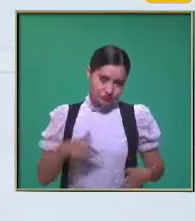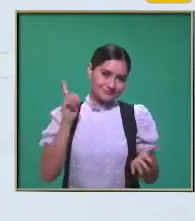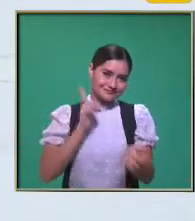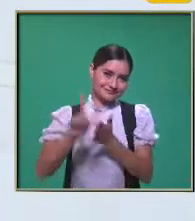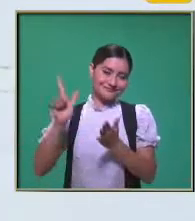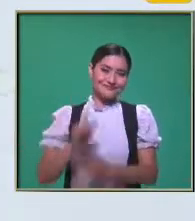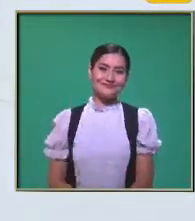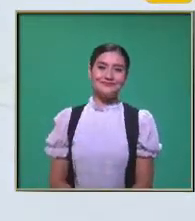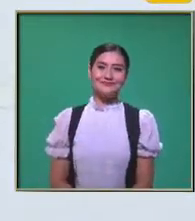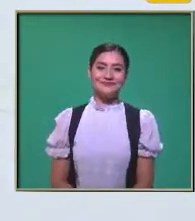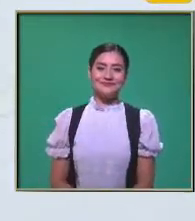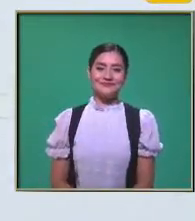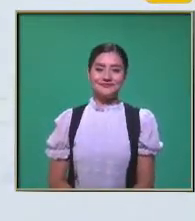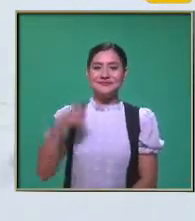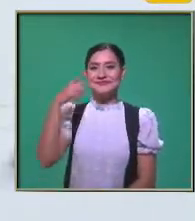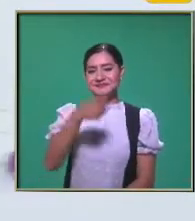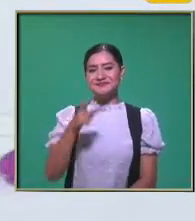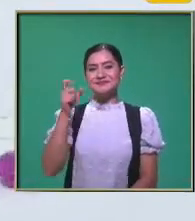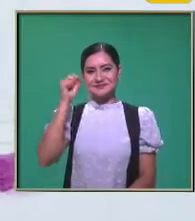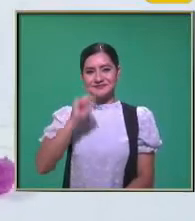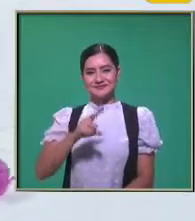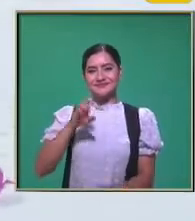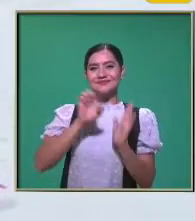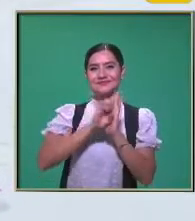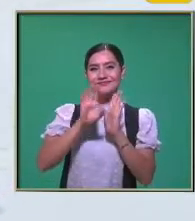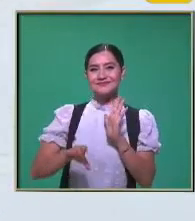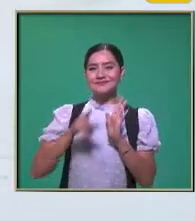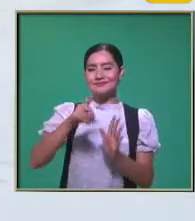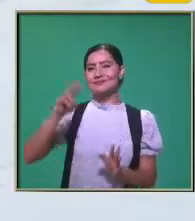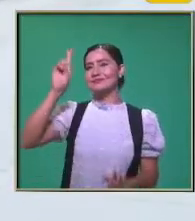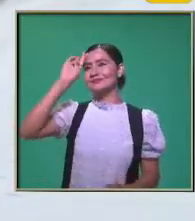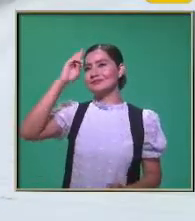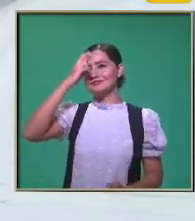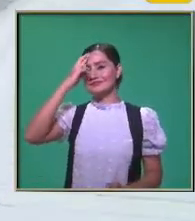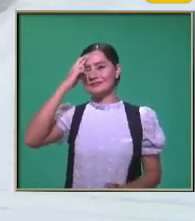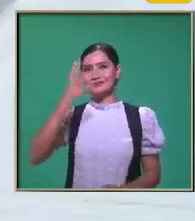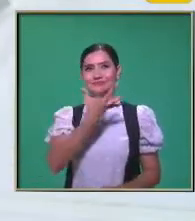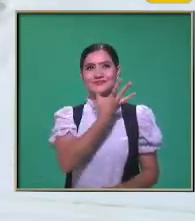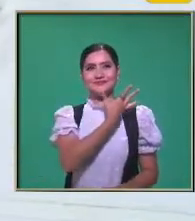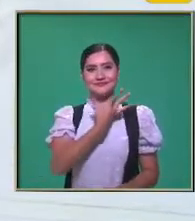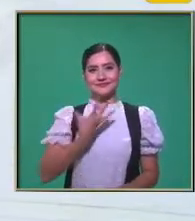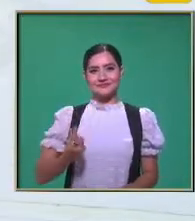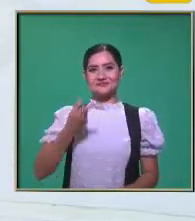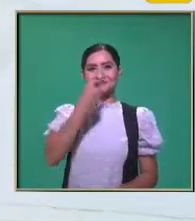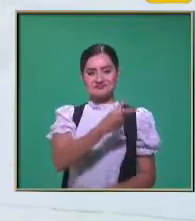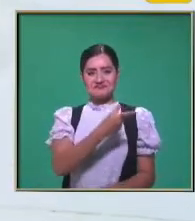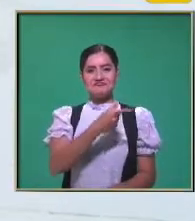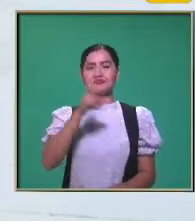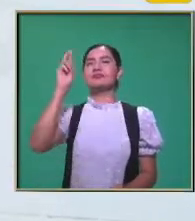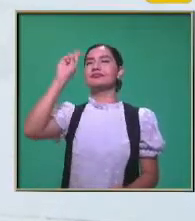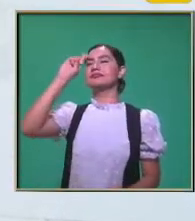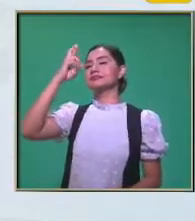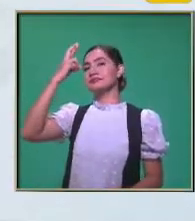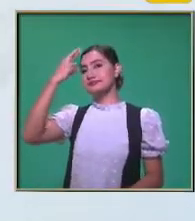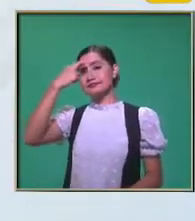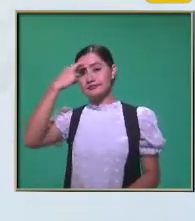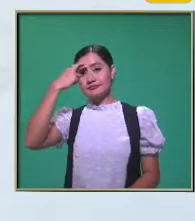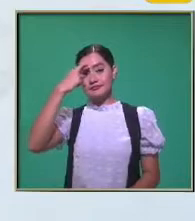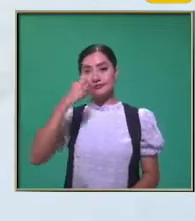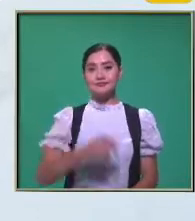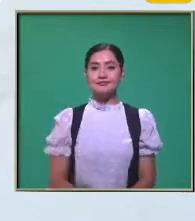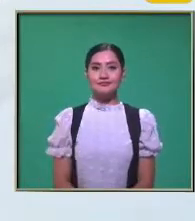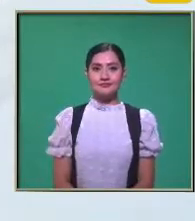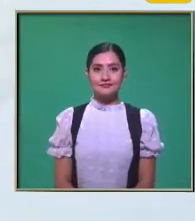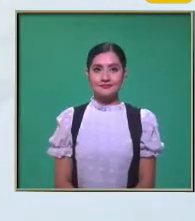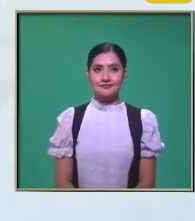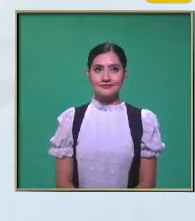Pero bueno, en el momento, y ¿sabes qué? Que es un recuerdo que mis hijas todavía tienen, inclusive yo como adulto,